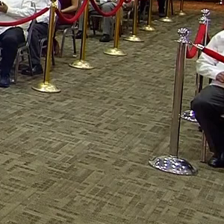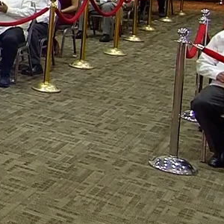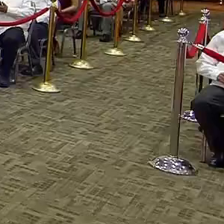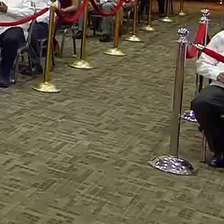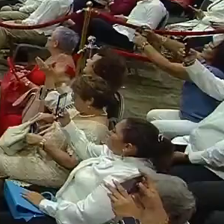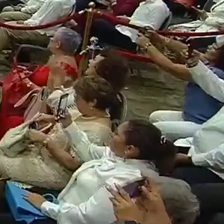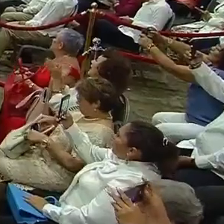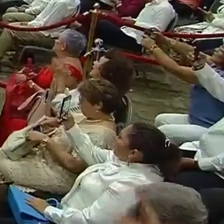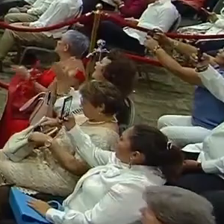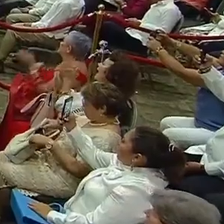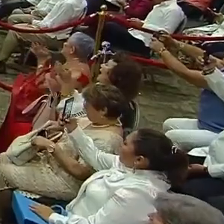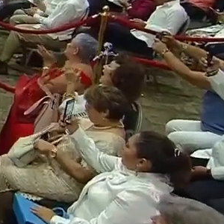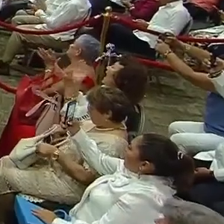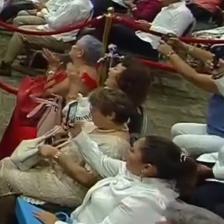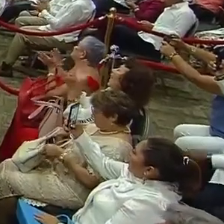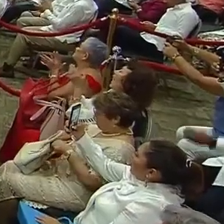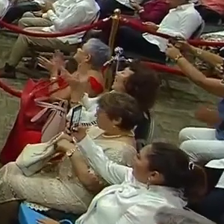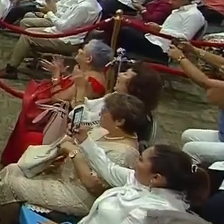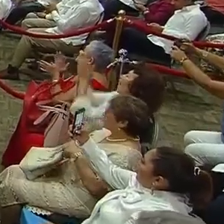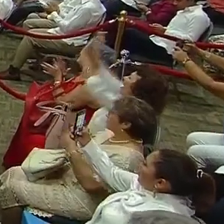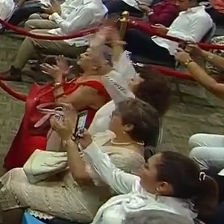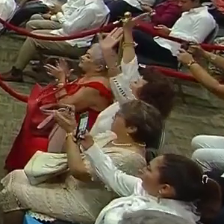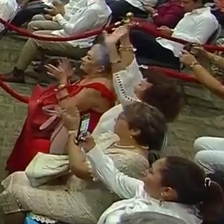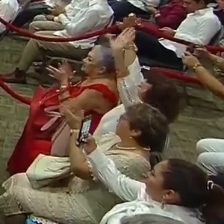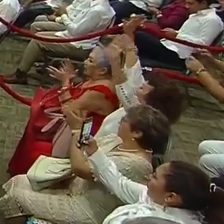estar aquí con ustedes.